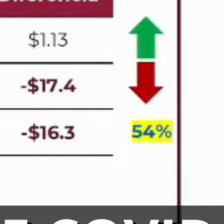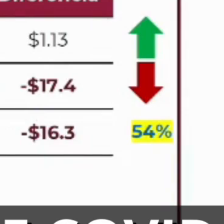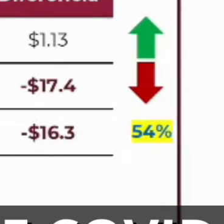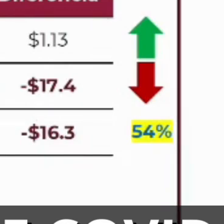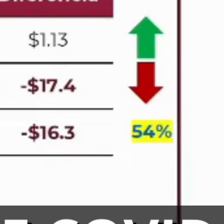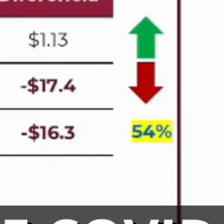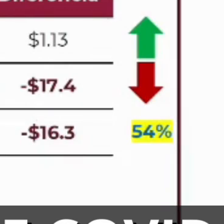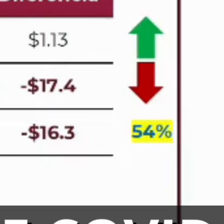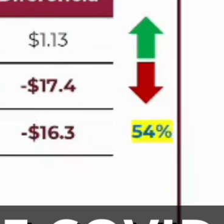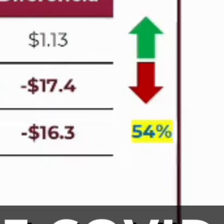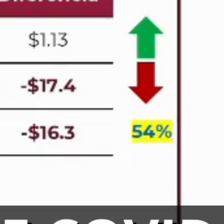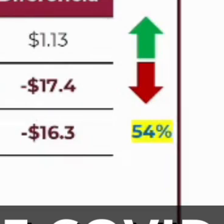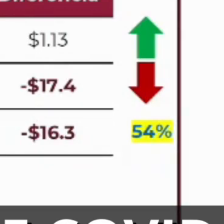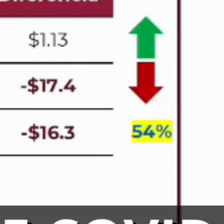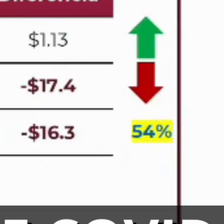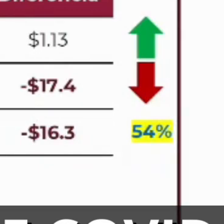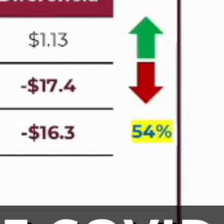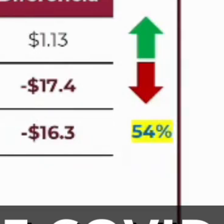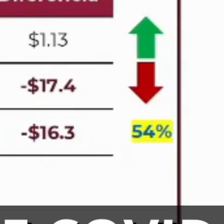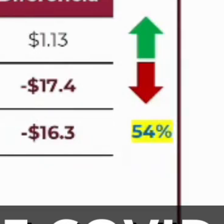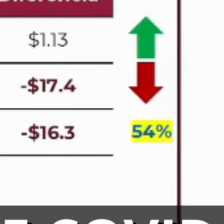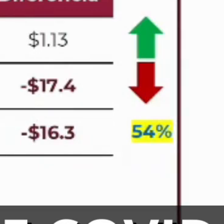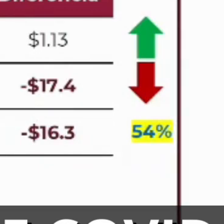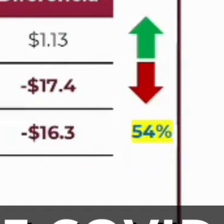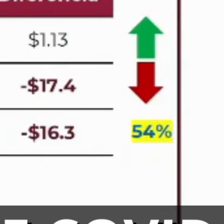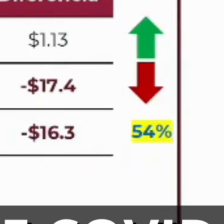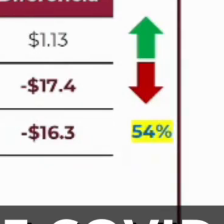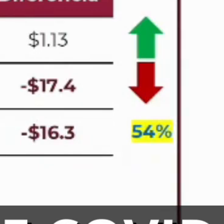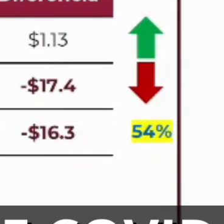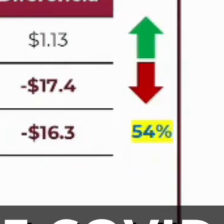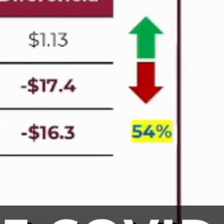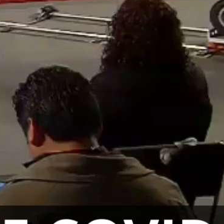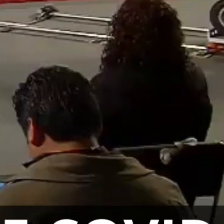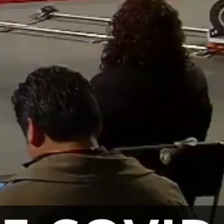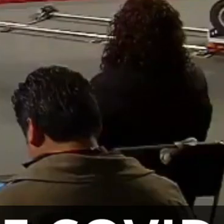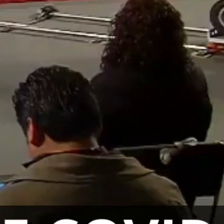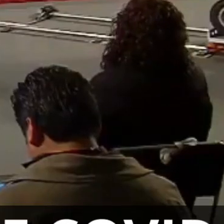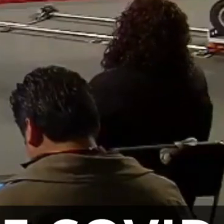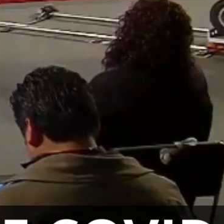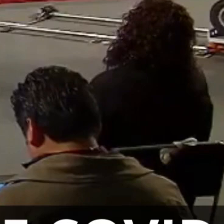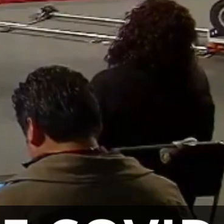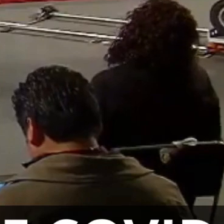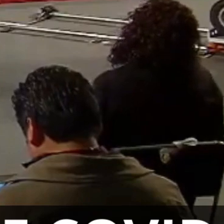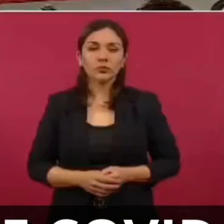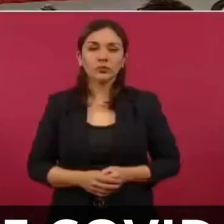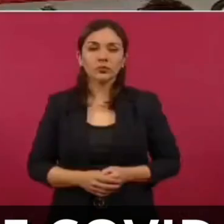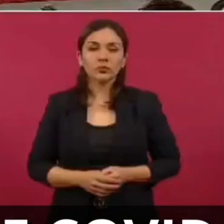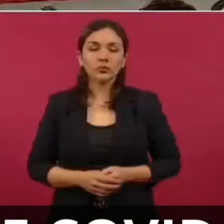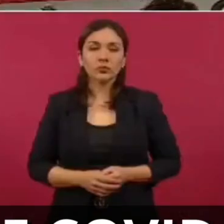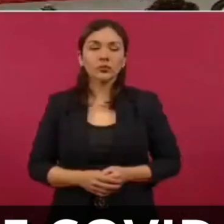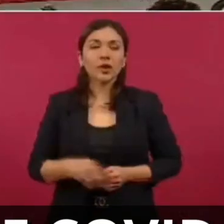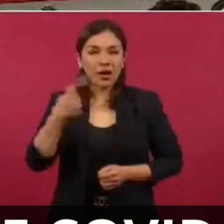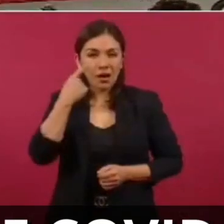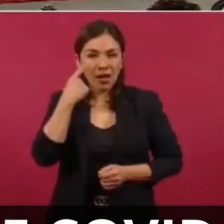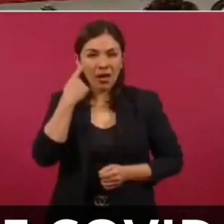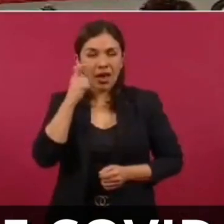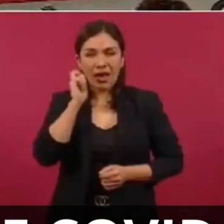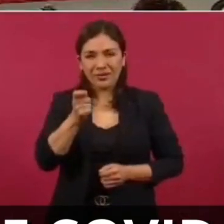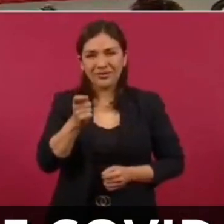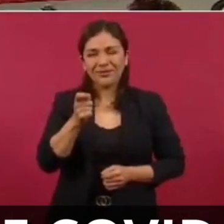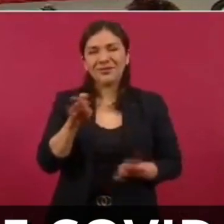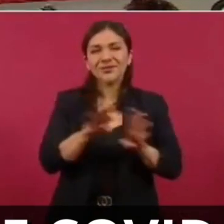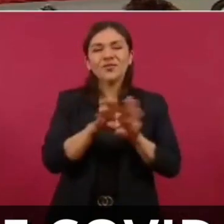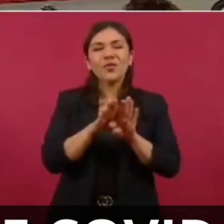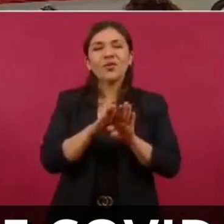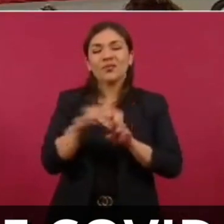hacer cabildeo, los cabilderos, o mejor llamados coyotes, que ya mencionaba el propio presidente el viernes. Vean ustedes